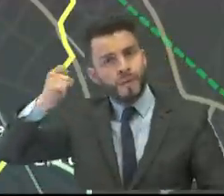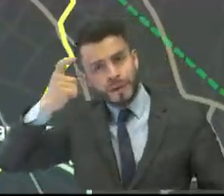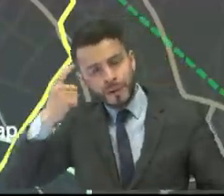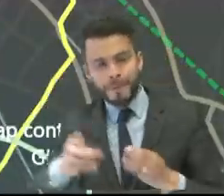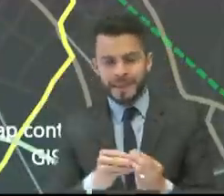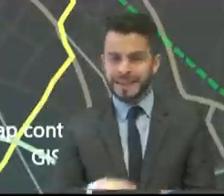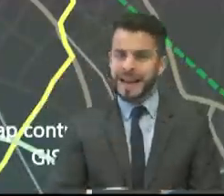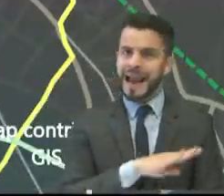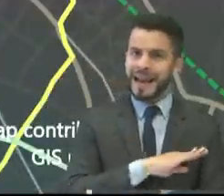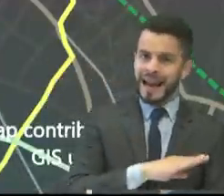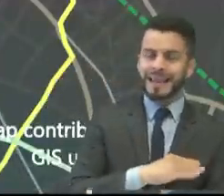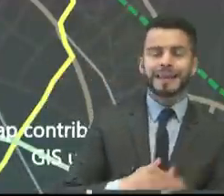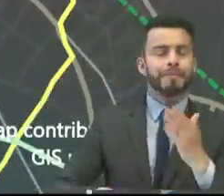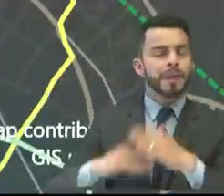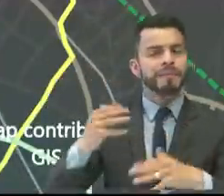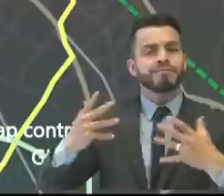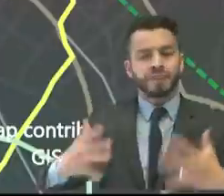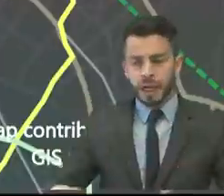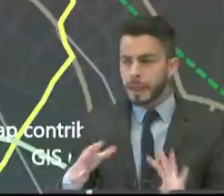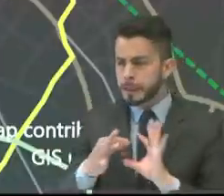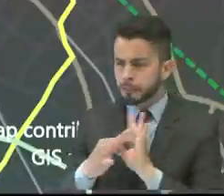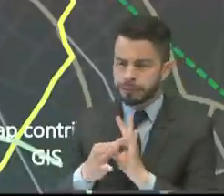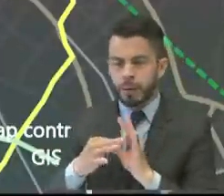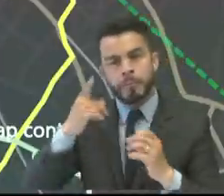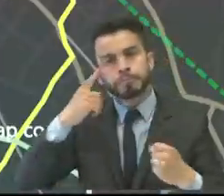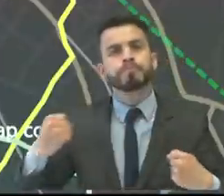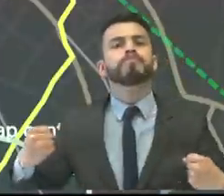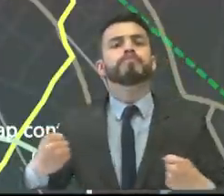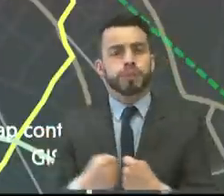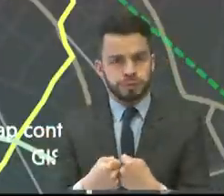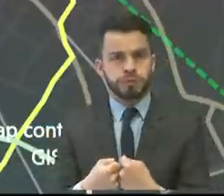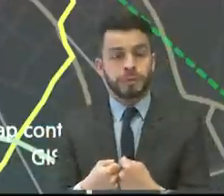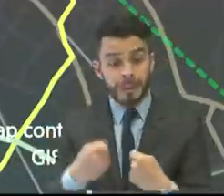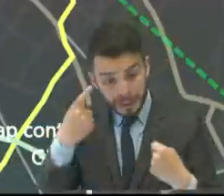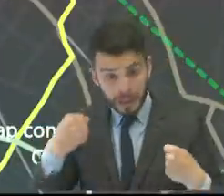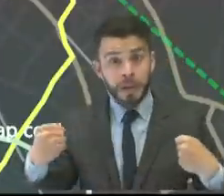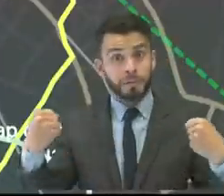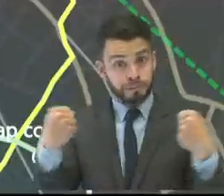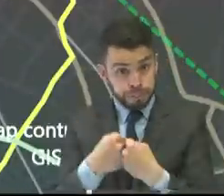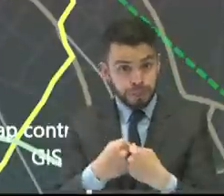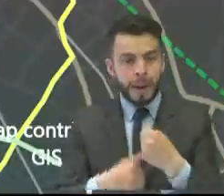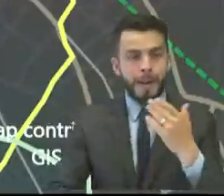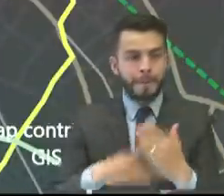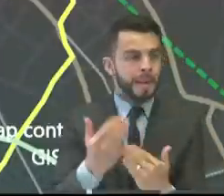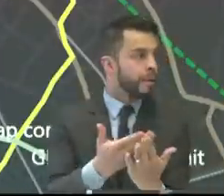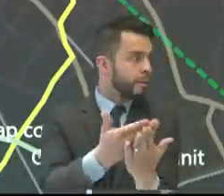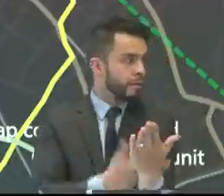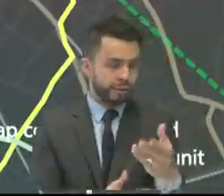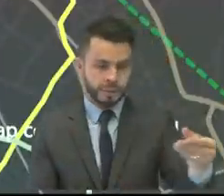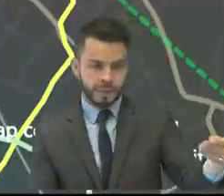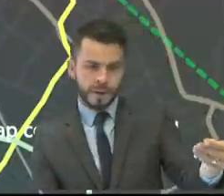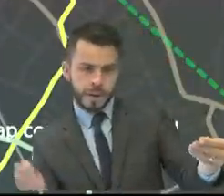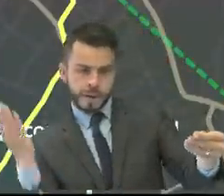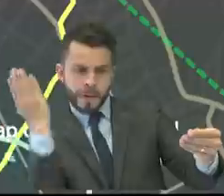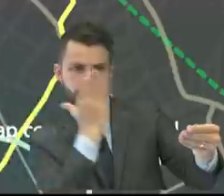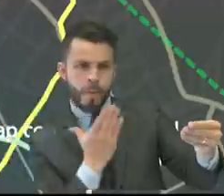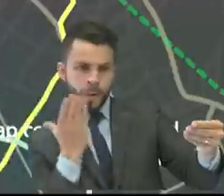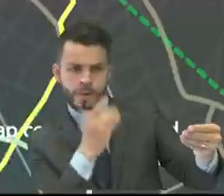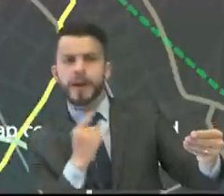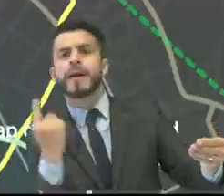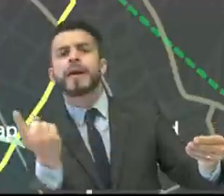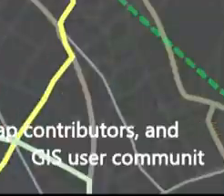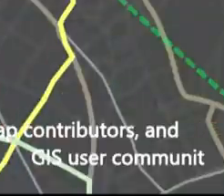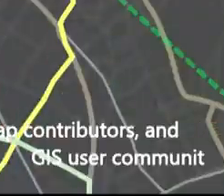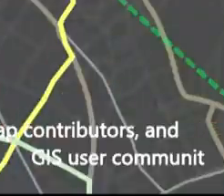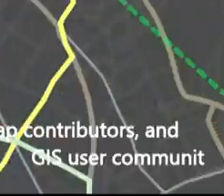unimos y formalizamos un convenio y estamos en la etapa de factibilidad de lo que puede ser el Corredor Férreo del Norte,